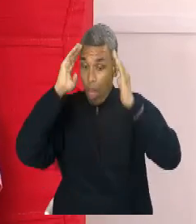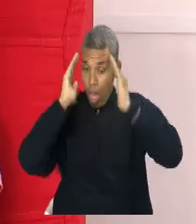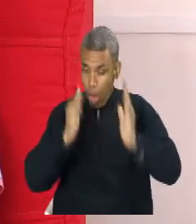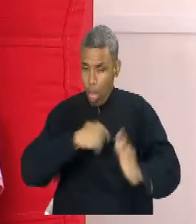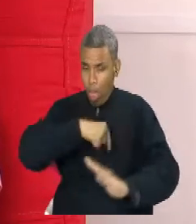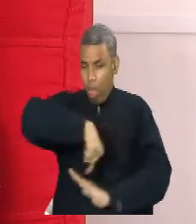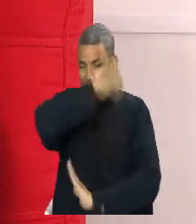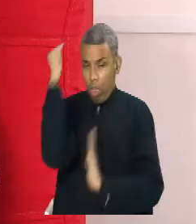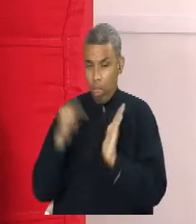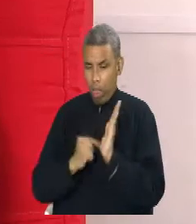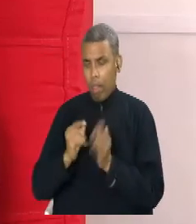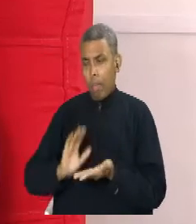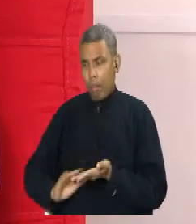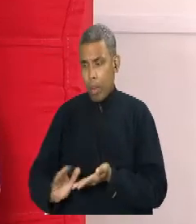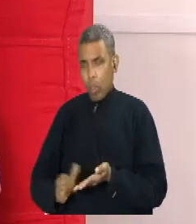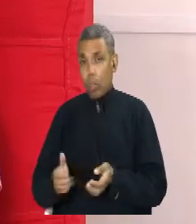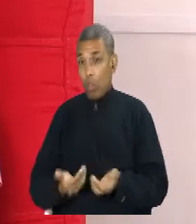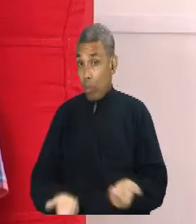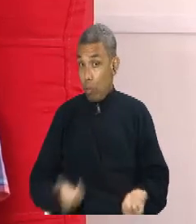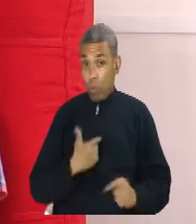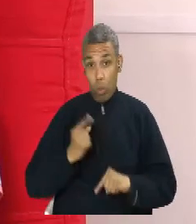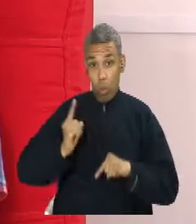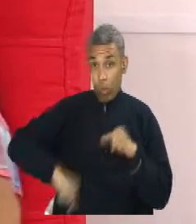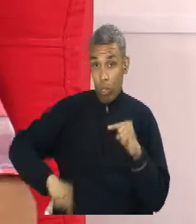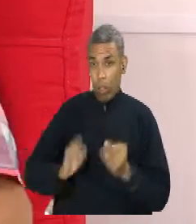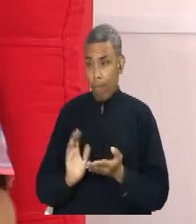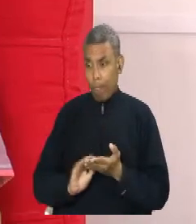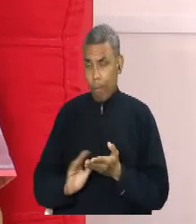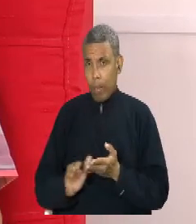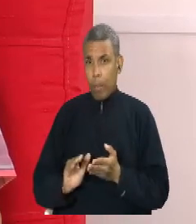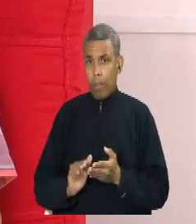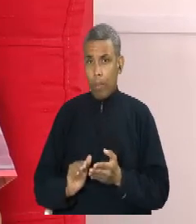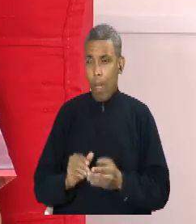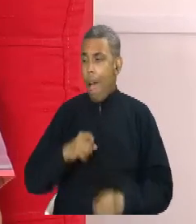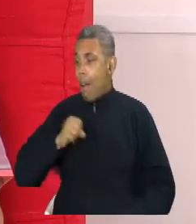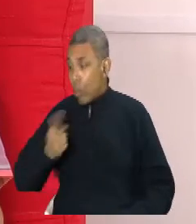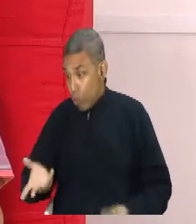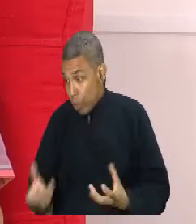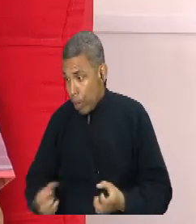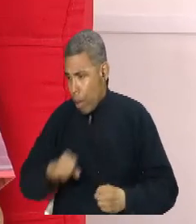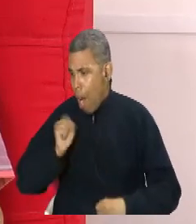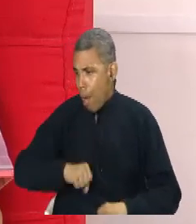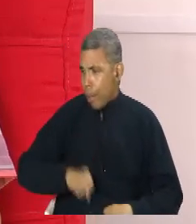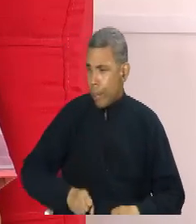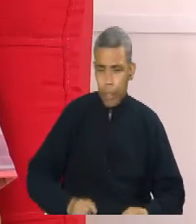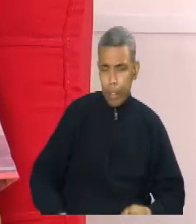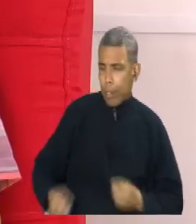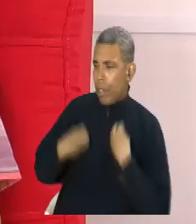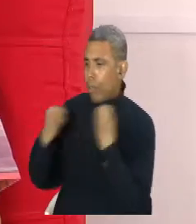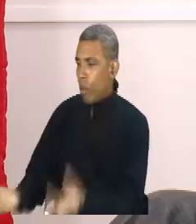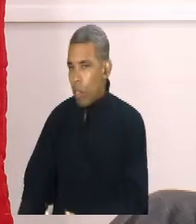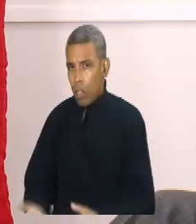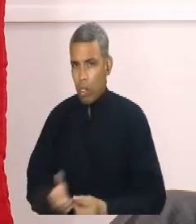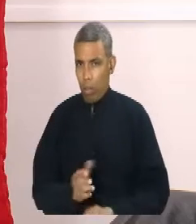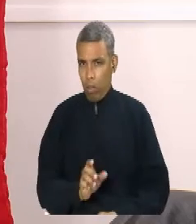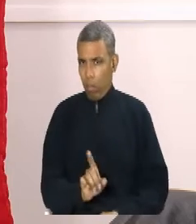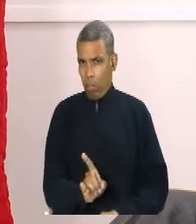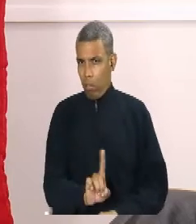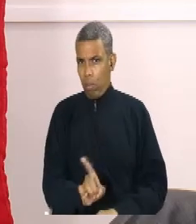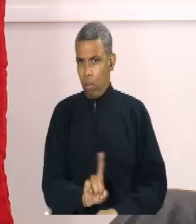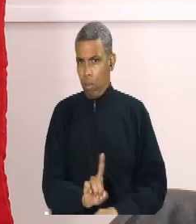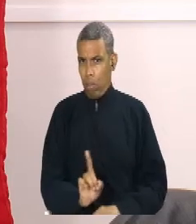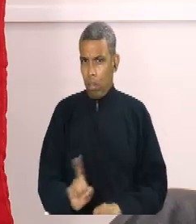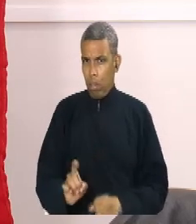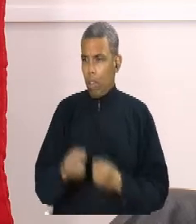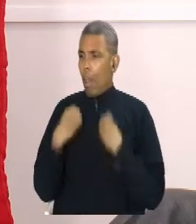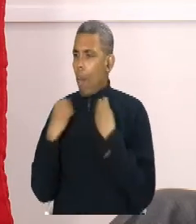mantenimiento y el que va a hacer con lo que uno le compro el niño entonces puesto listo para adquirir esa por supuesto sea que él